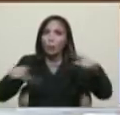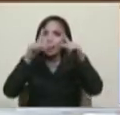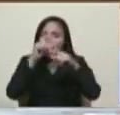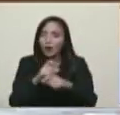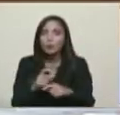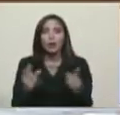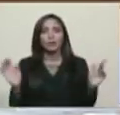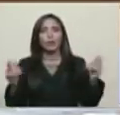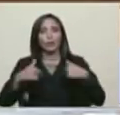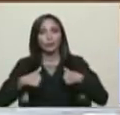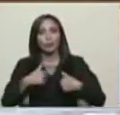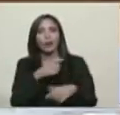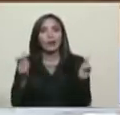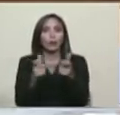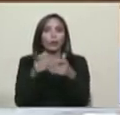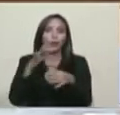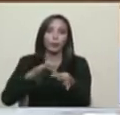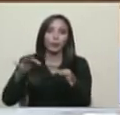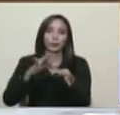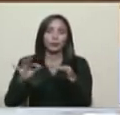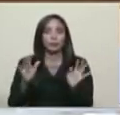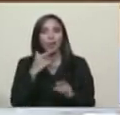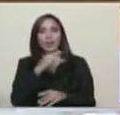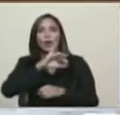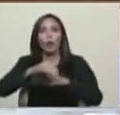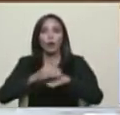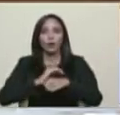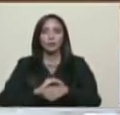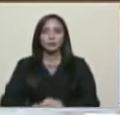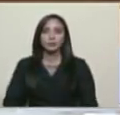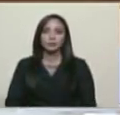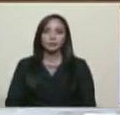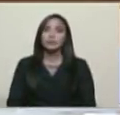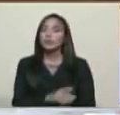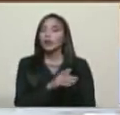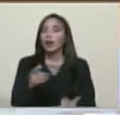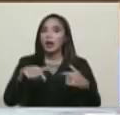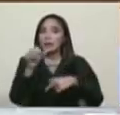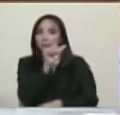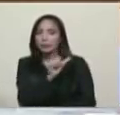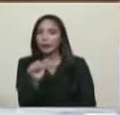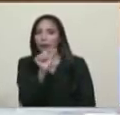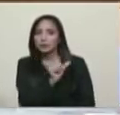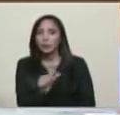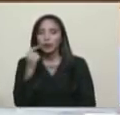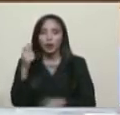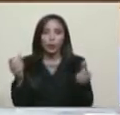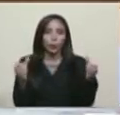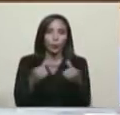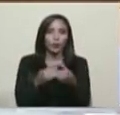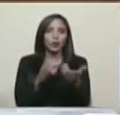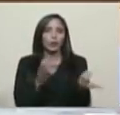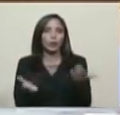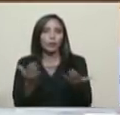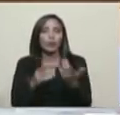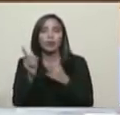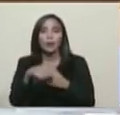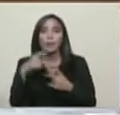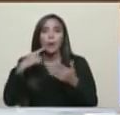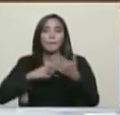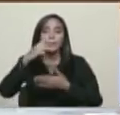buenos muy bien igualmente esta semana estuvimos haciendo el seguimiento al plan de ahorro en oro